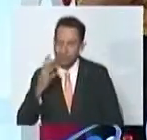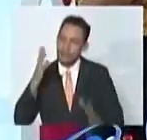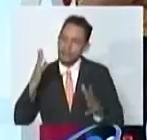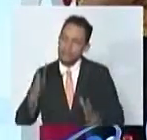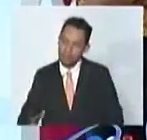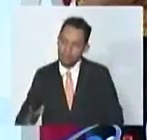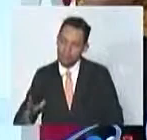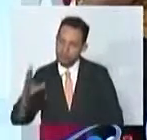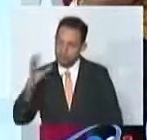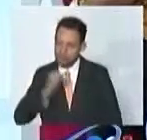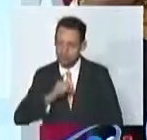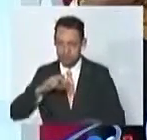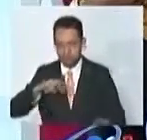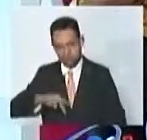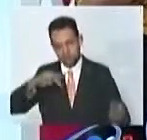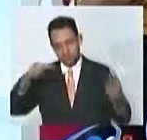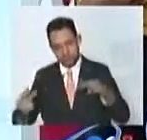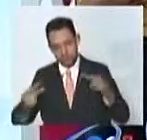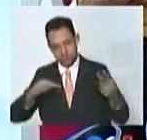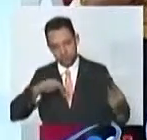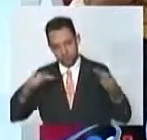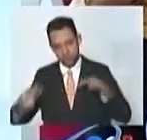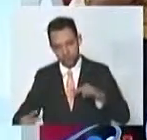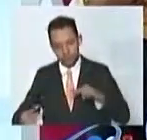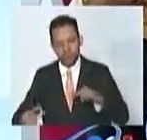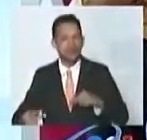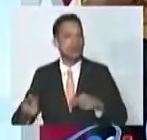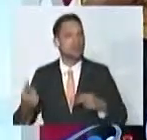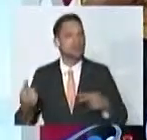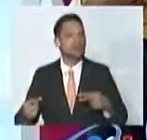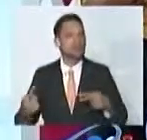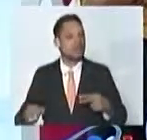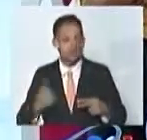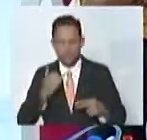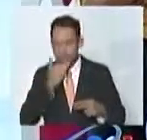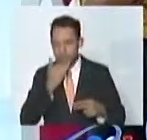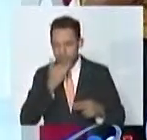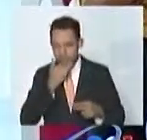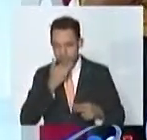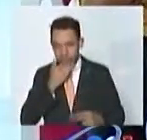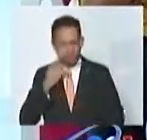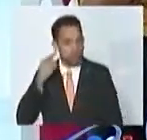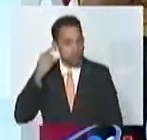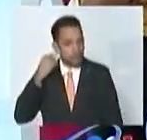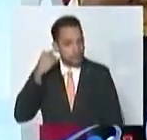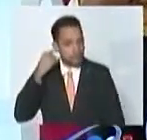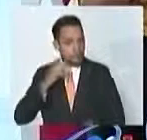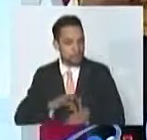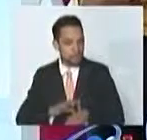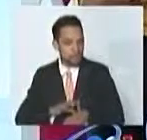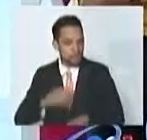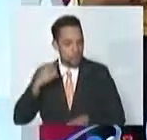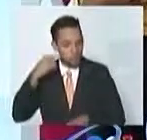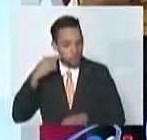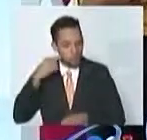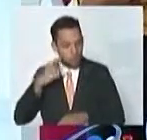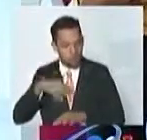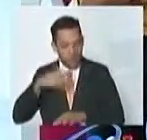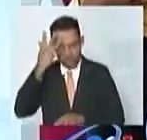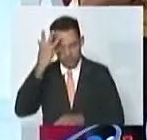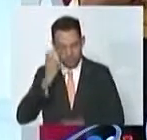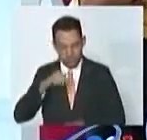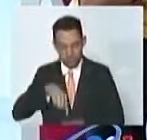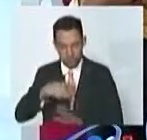de alguna inversión de palabra, cualquier cosa de estas. Entonces, la fonoaudióloga entra a hacer una evaluación completa,